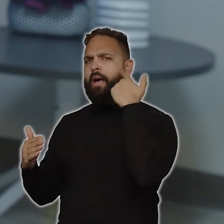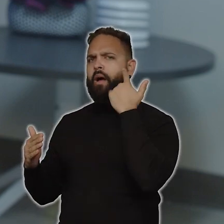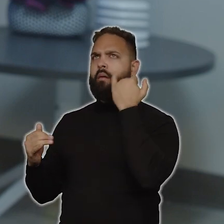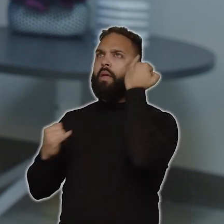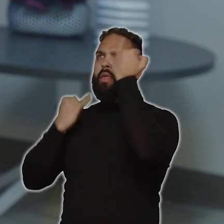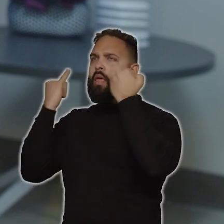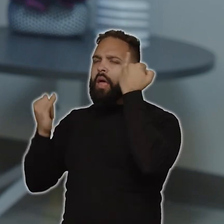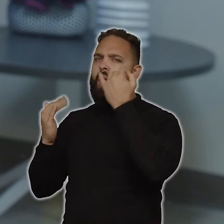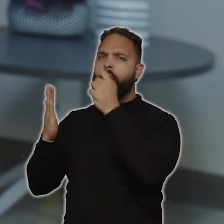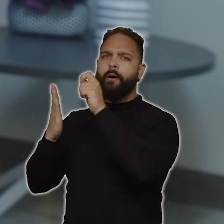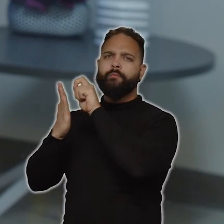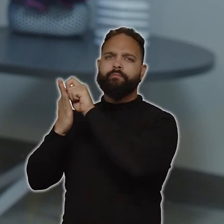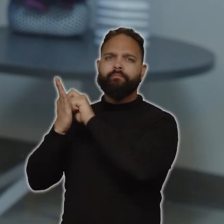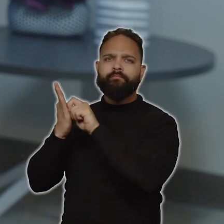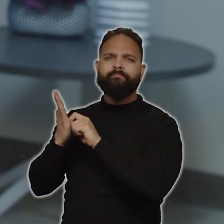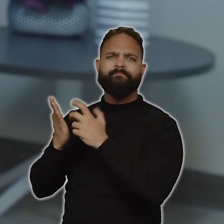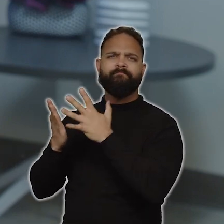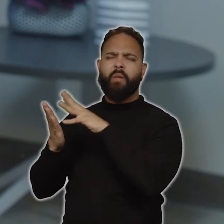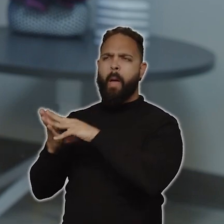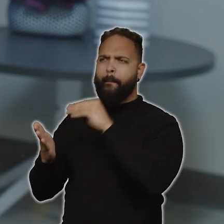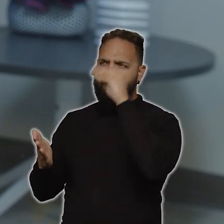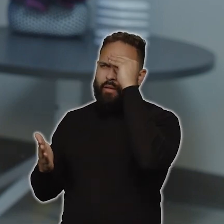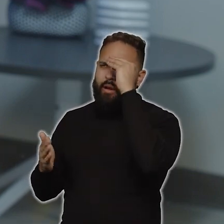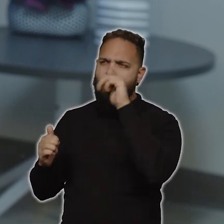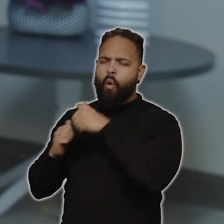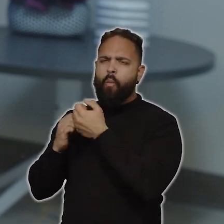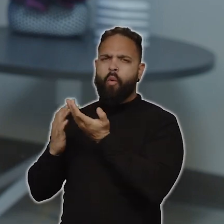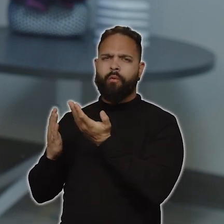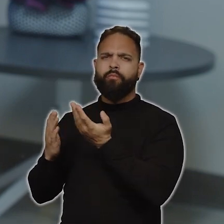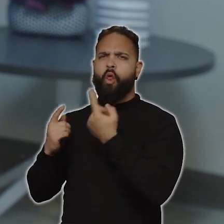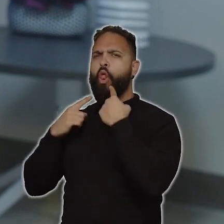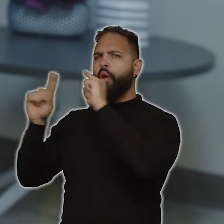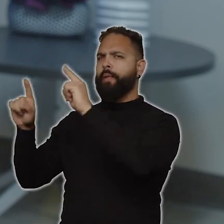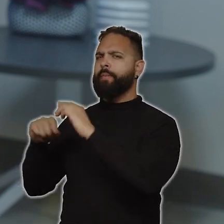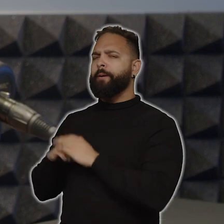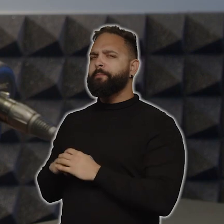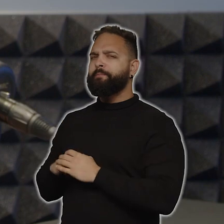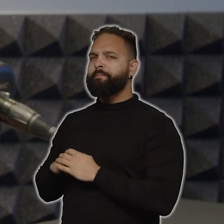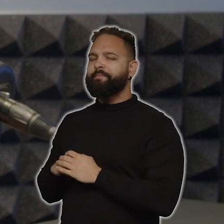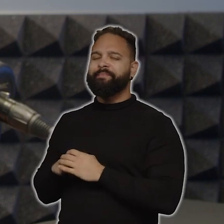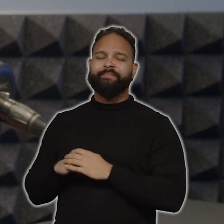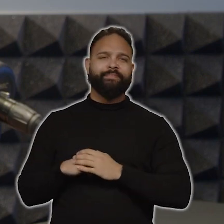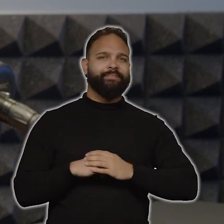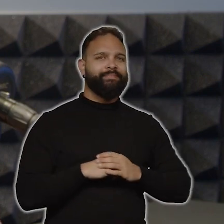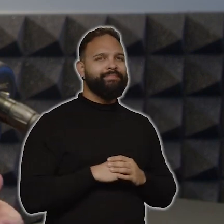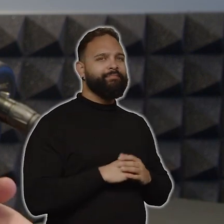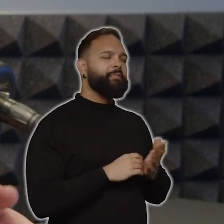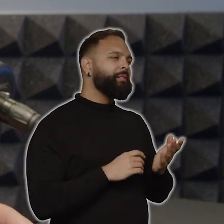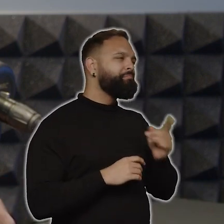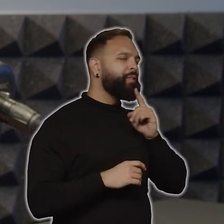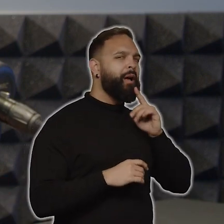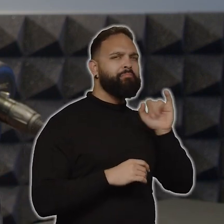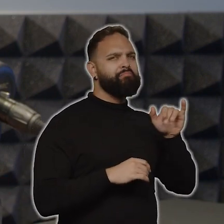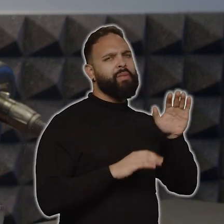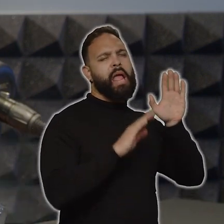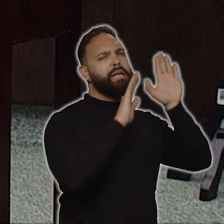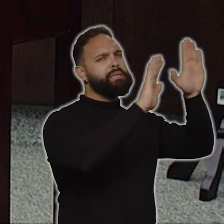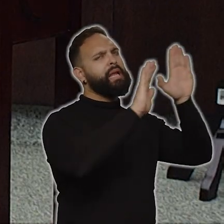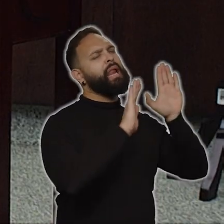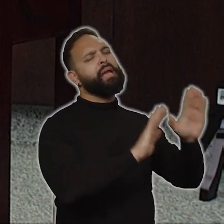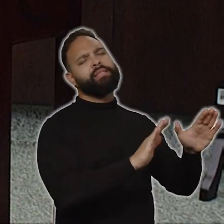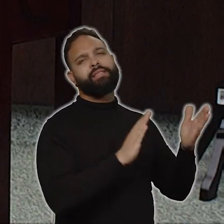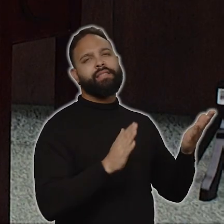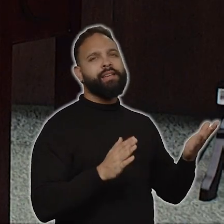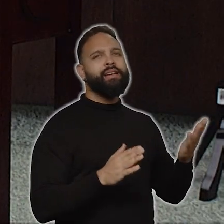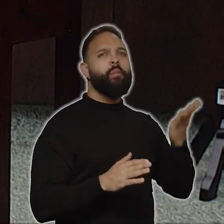prepararte, aprenderte el mensaje que querías hacer, diseñar ese mensaje? ¿Cómo lo hiciste? Bueno, pues fue excelente en como tal,